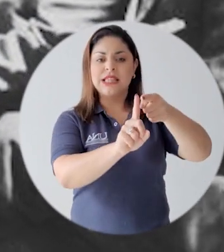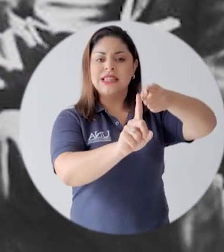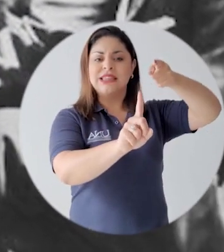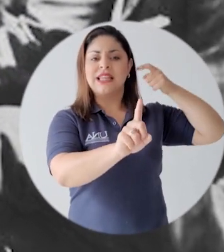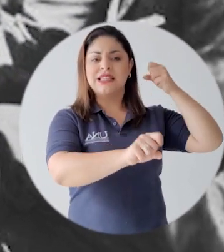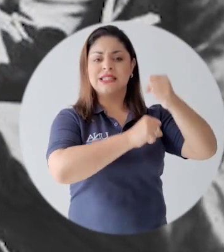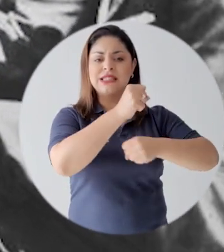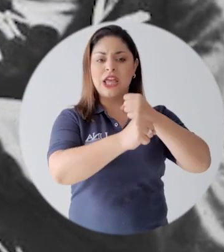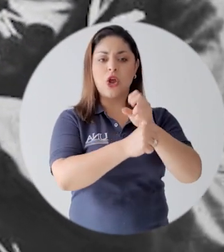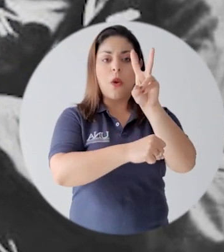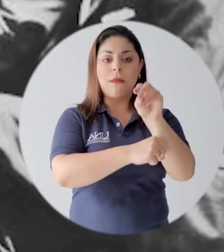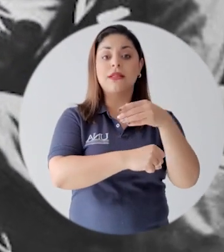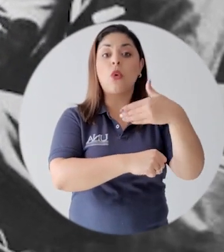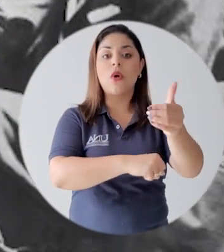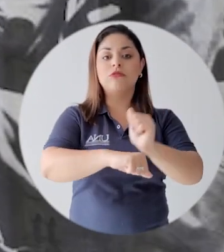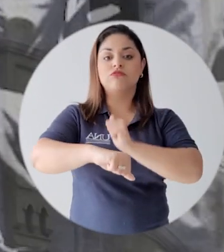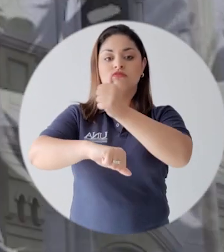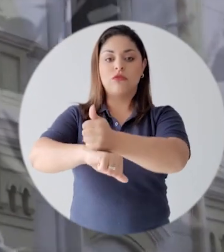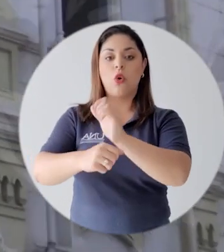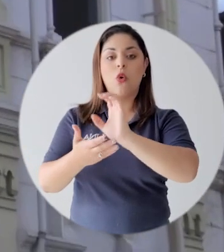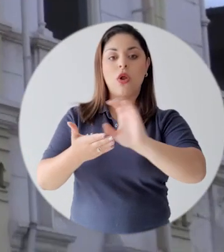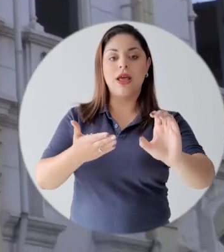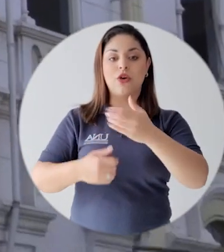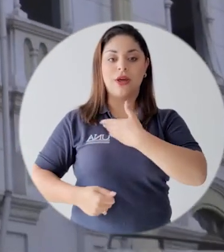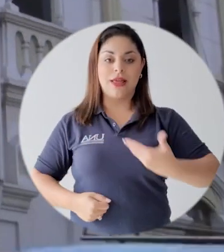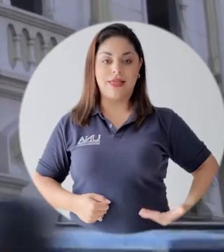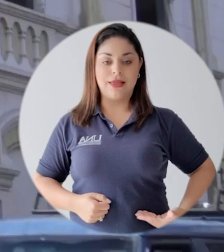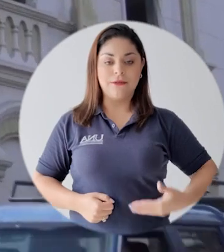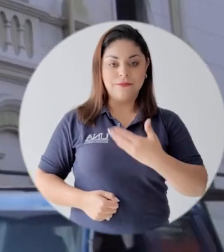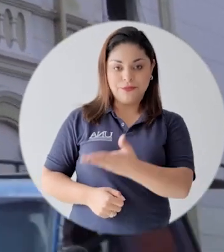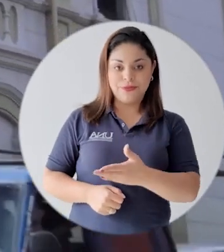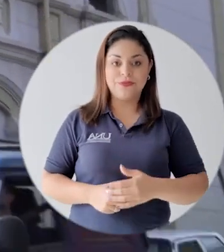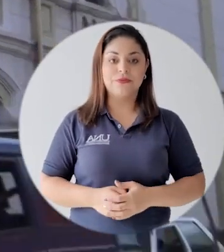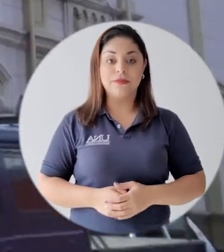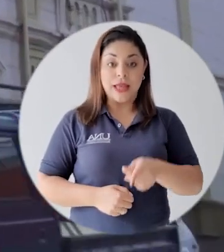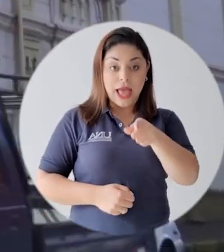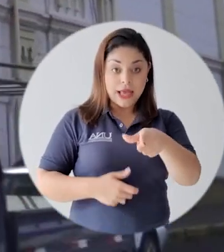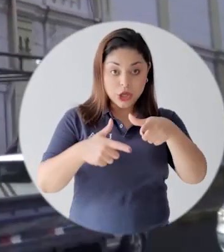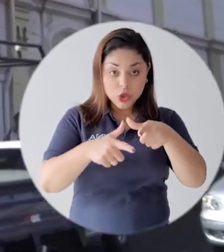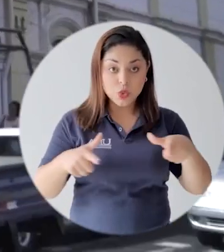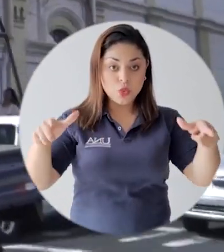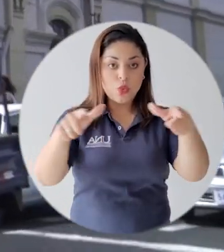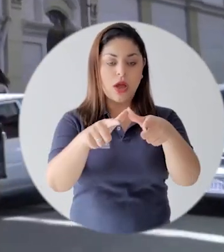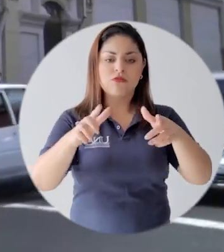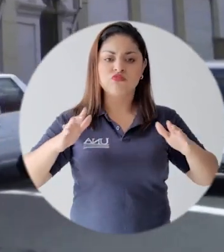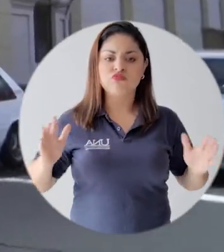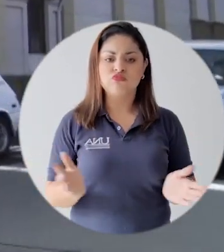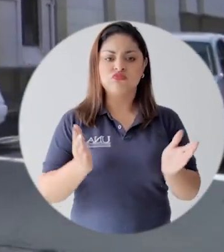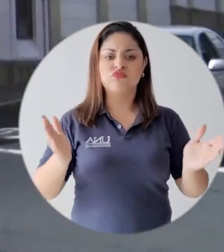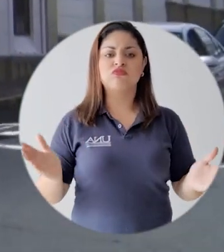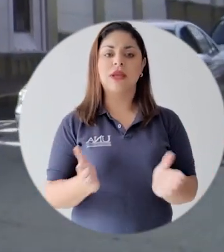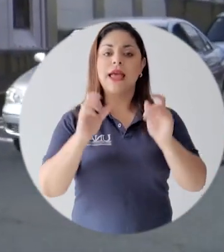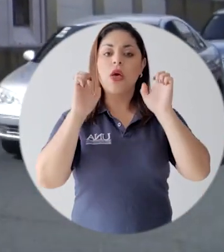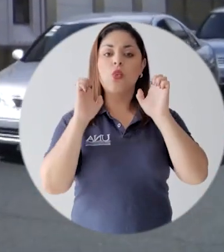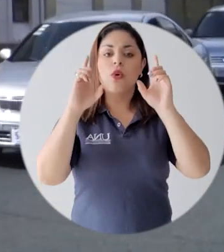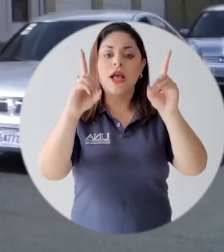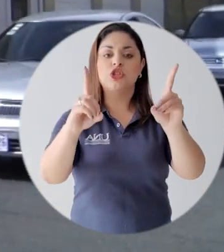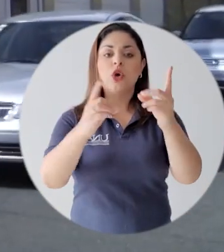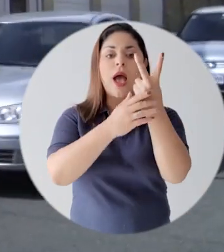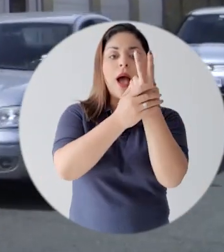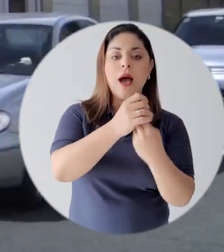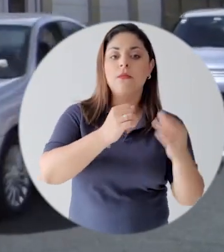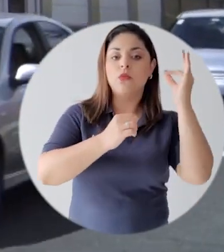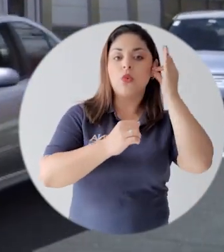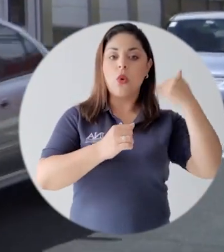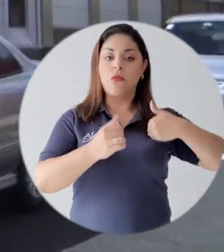los albores del siglo XX con la creación del Liceo Heredia. Fue en este lugar donde se impulsó la educación mixta